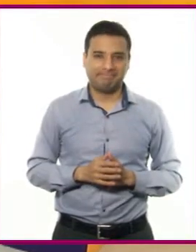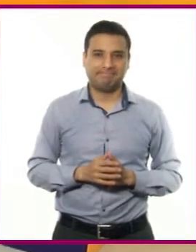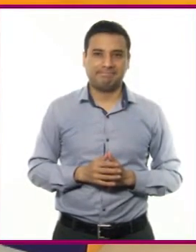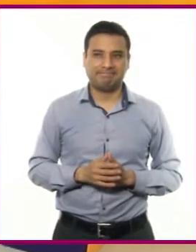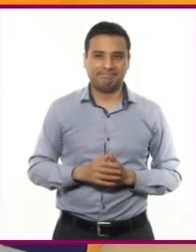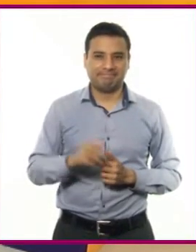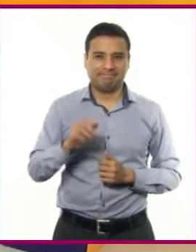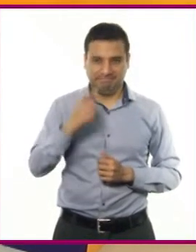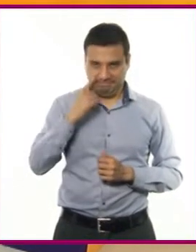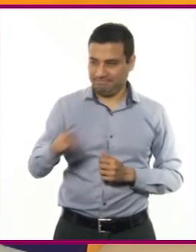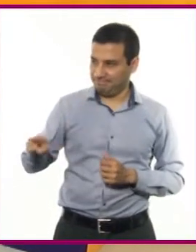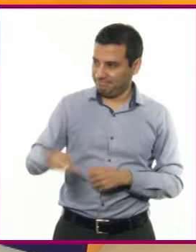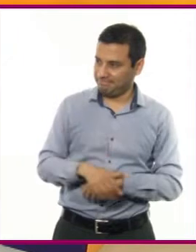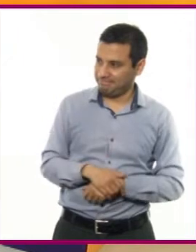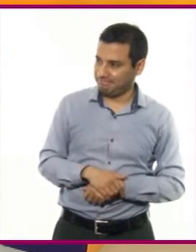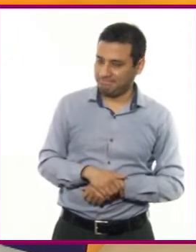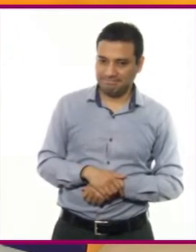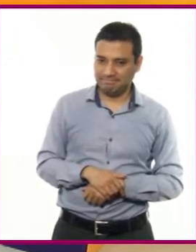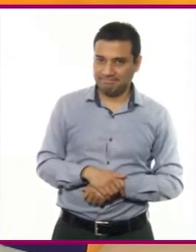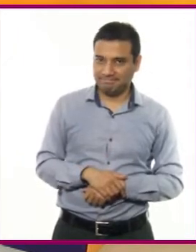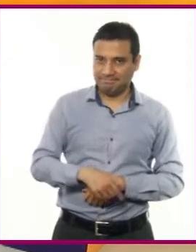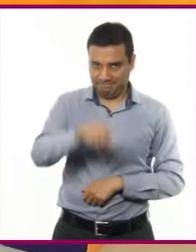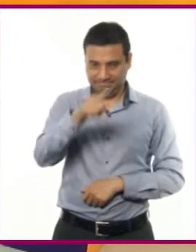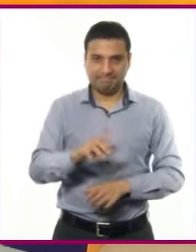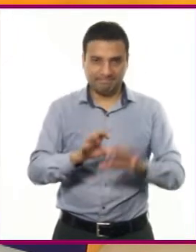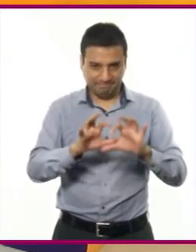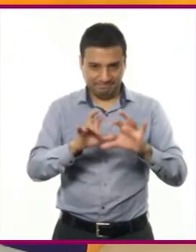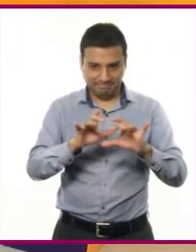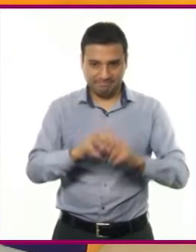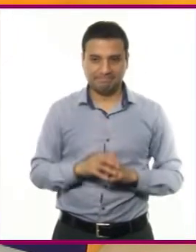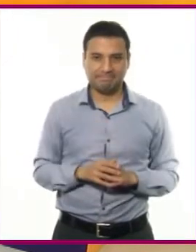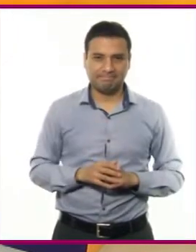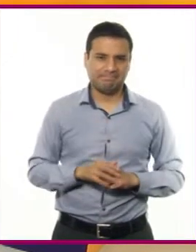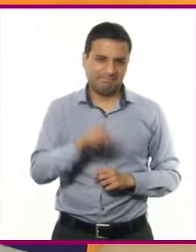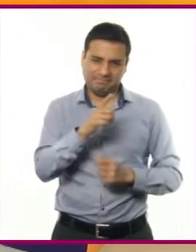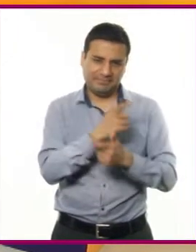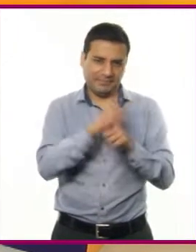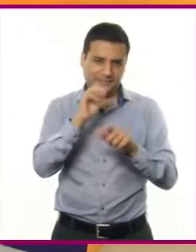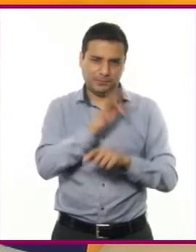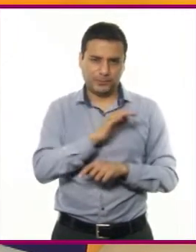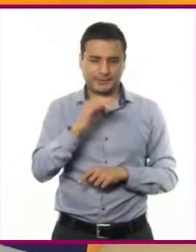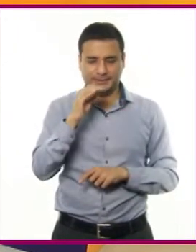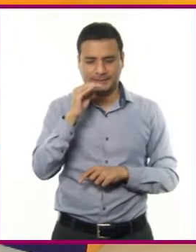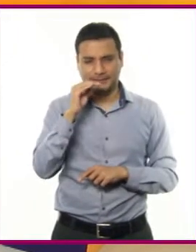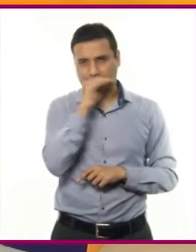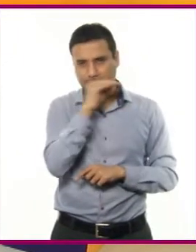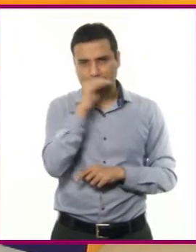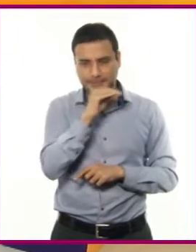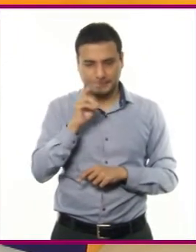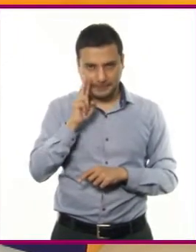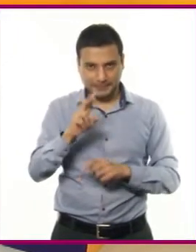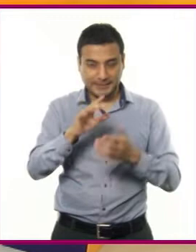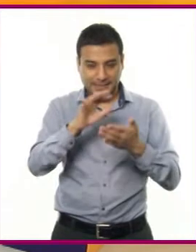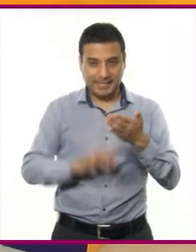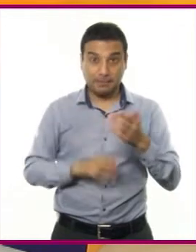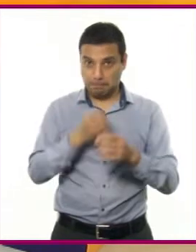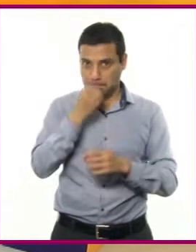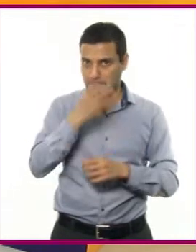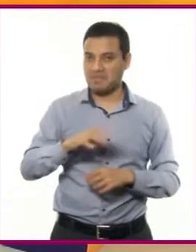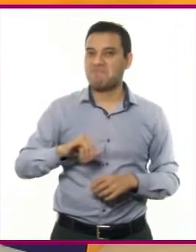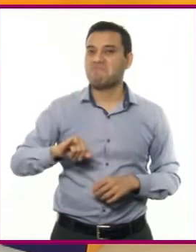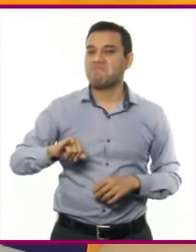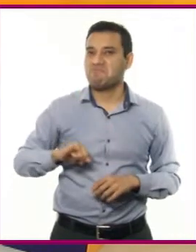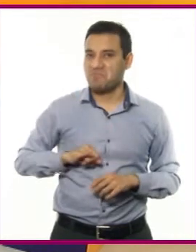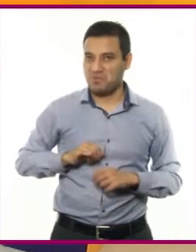artículo, El cerebro adicto. Su acceso es totalmente libre. Disfruten de una buena lectura que les